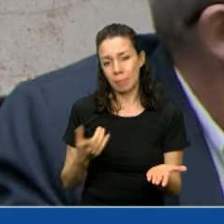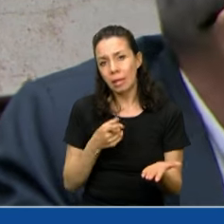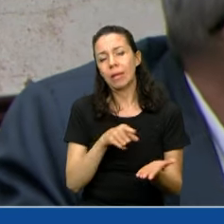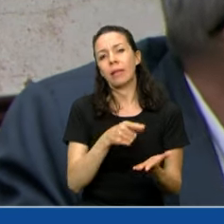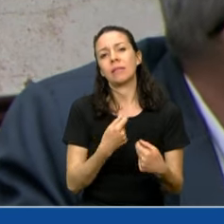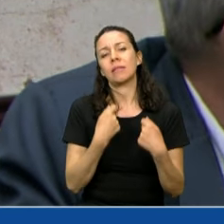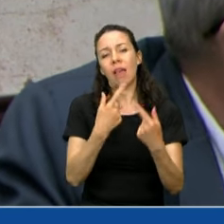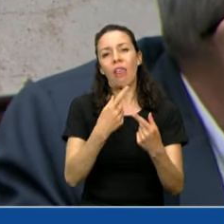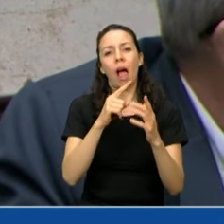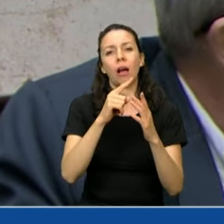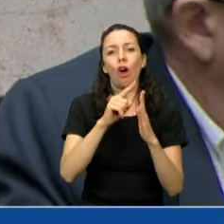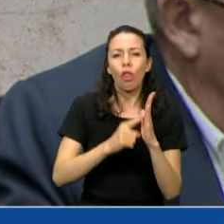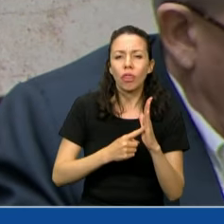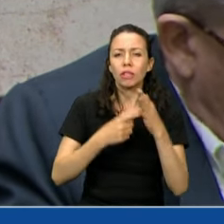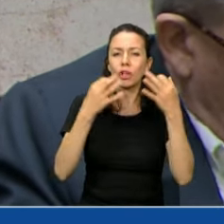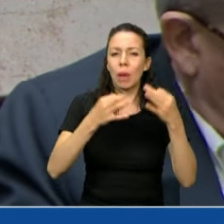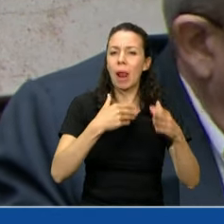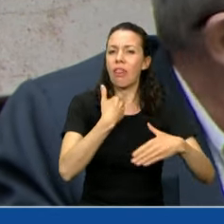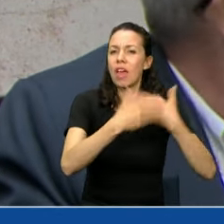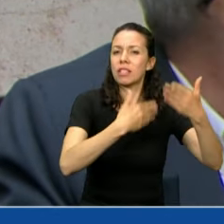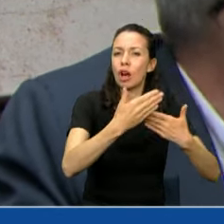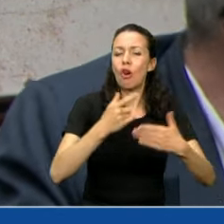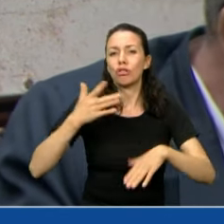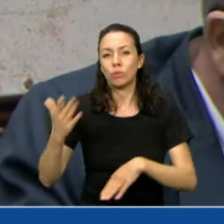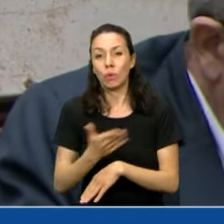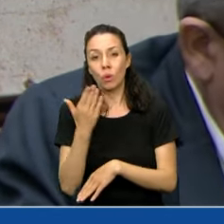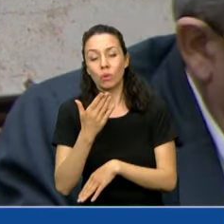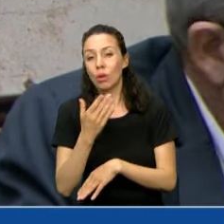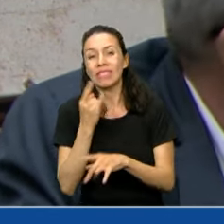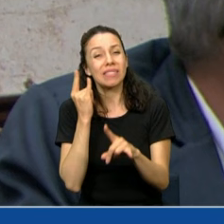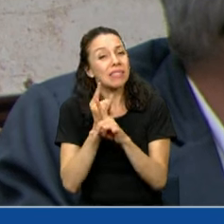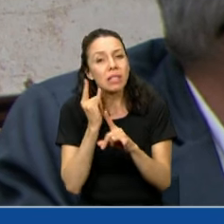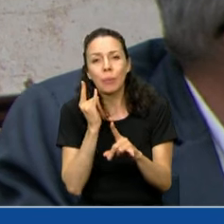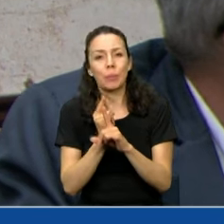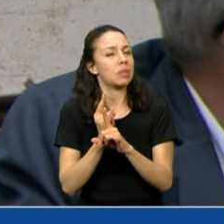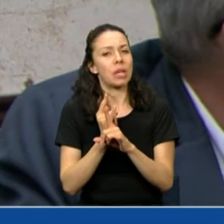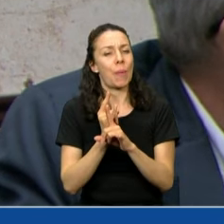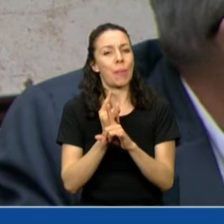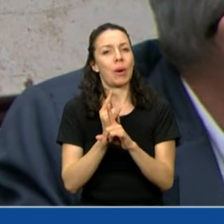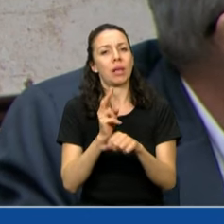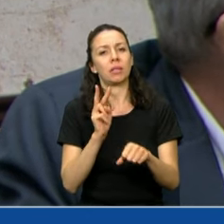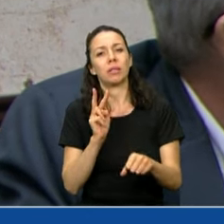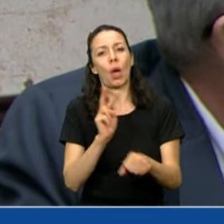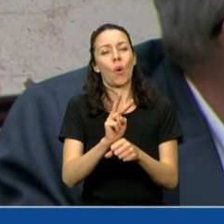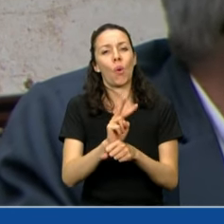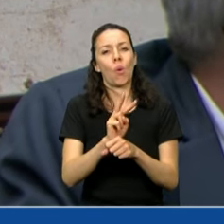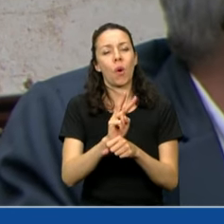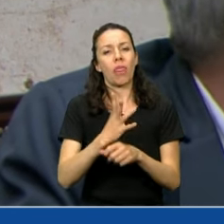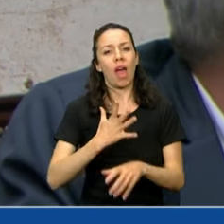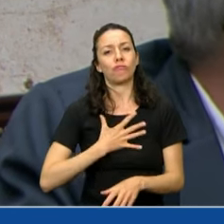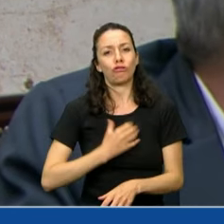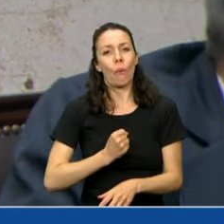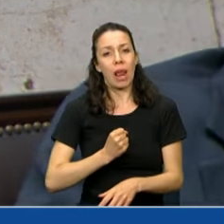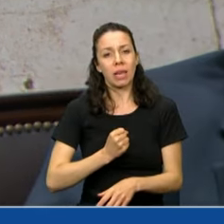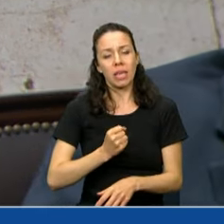desarrollo y la inversión pero siempre siempre cuidando y priorizando la soberanía y el interés